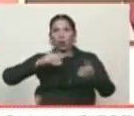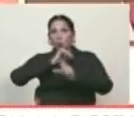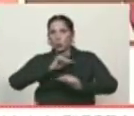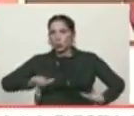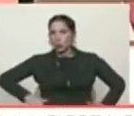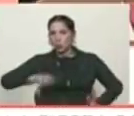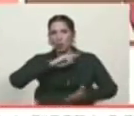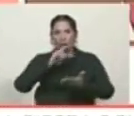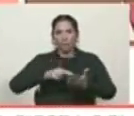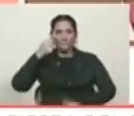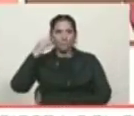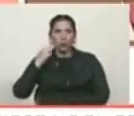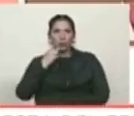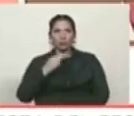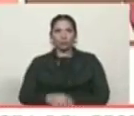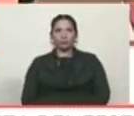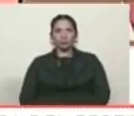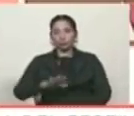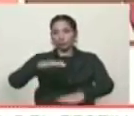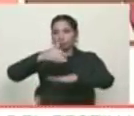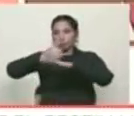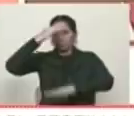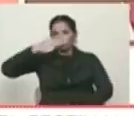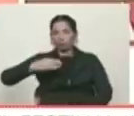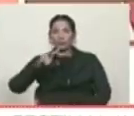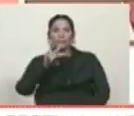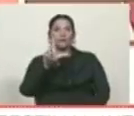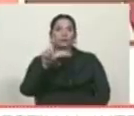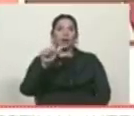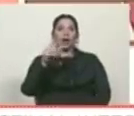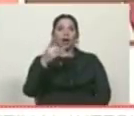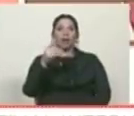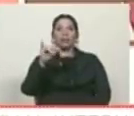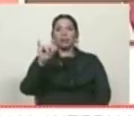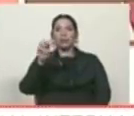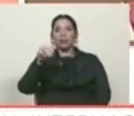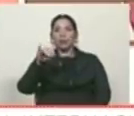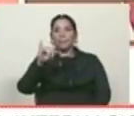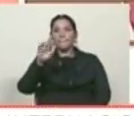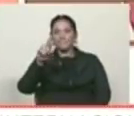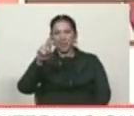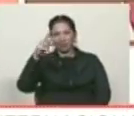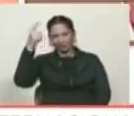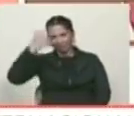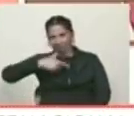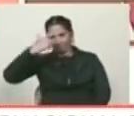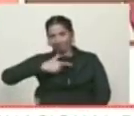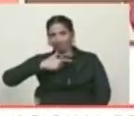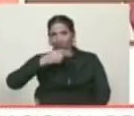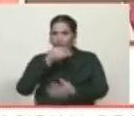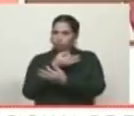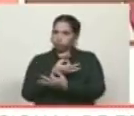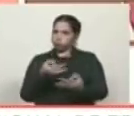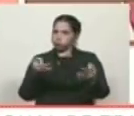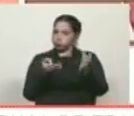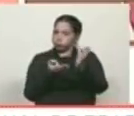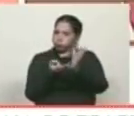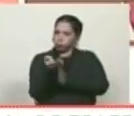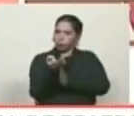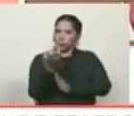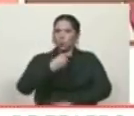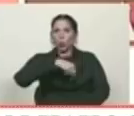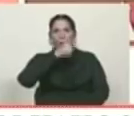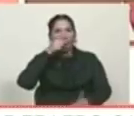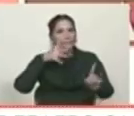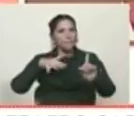Nacional Bolivariana. Al general en jefe, Vladimir Padrino López, por su carácter extraordinariamente leal a nuestro